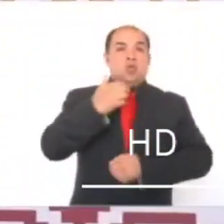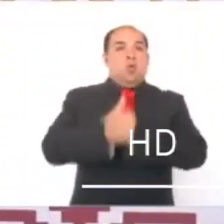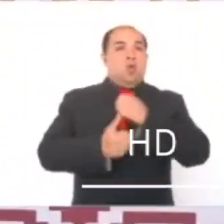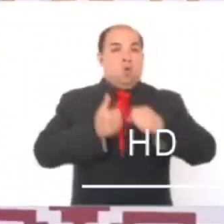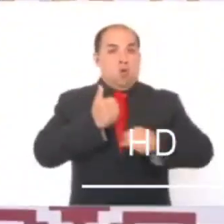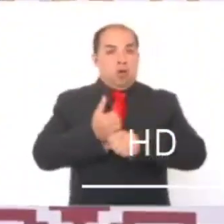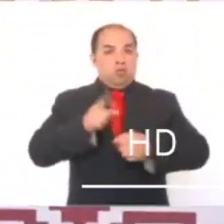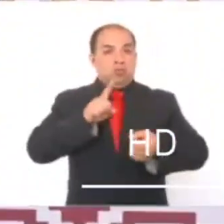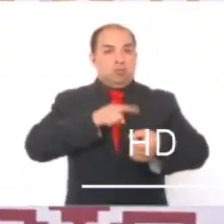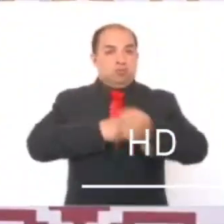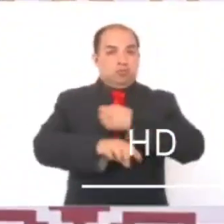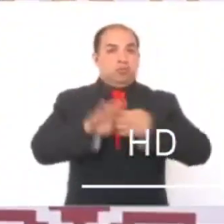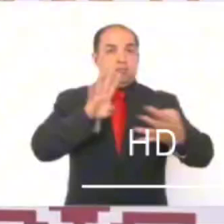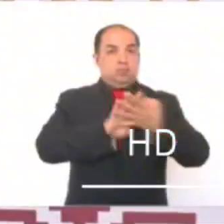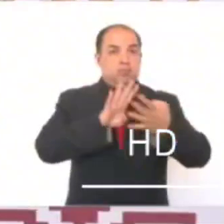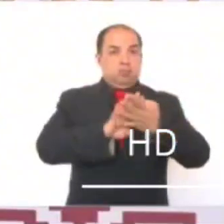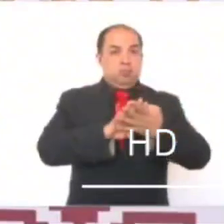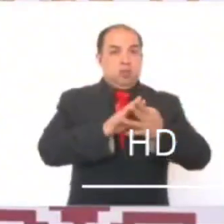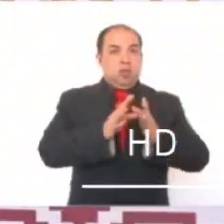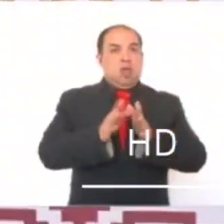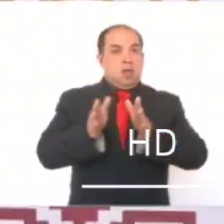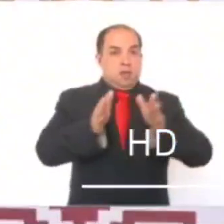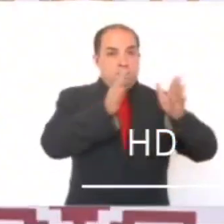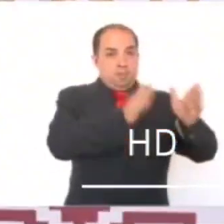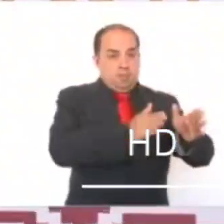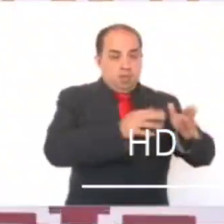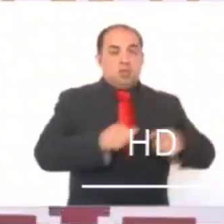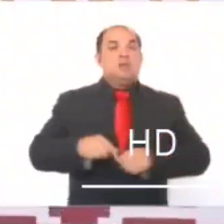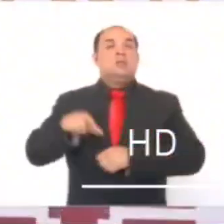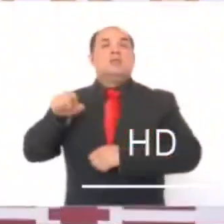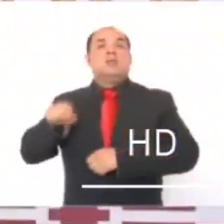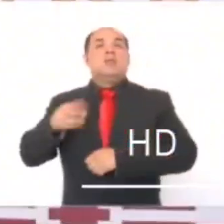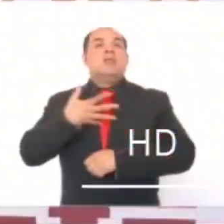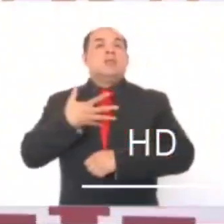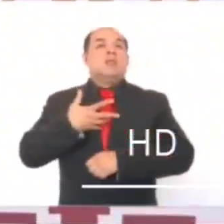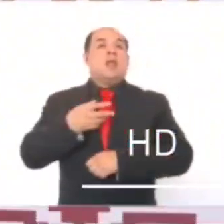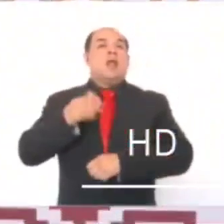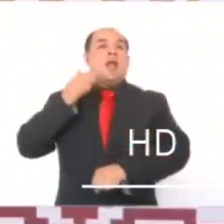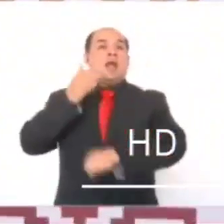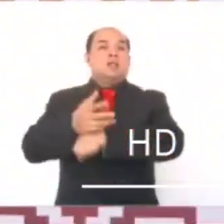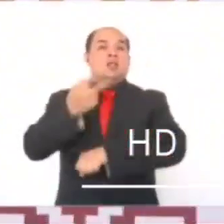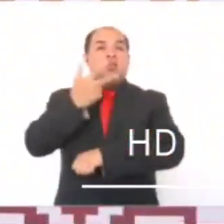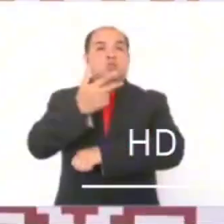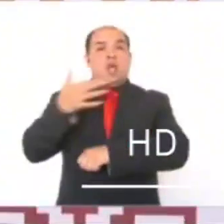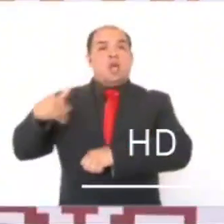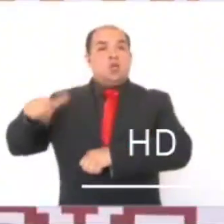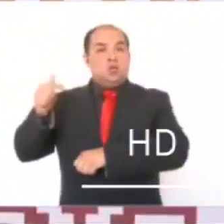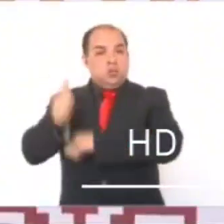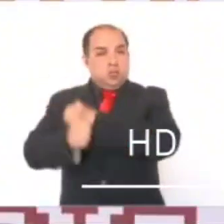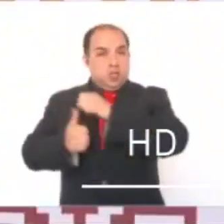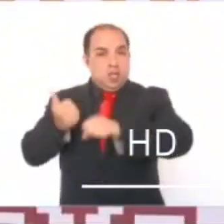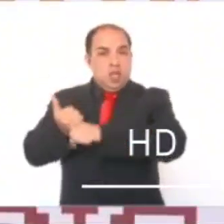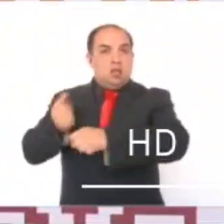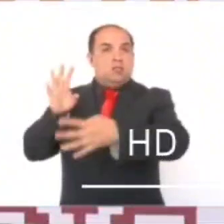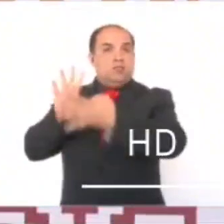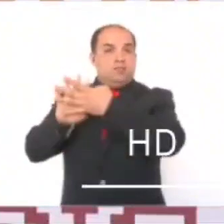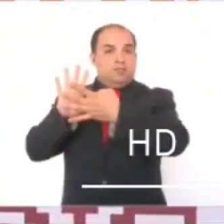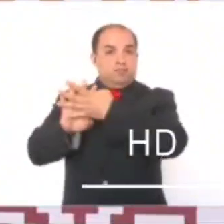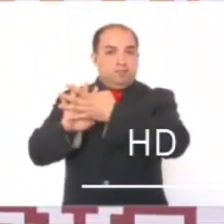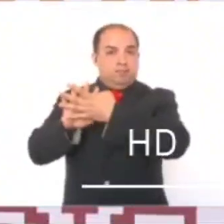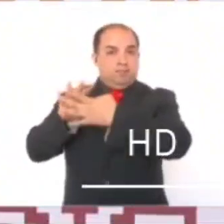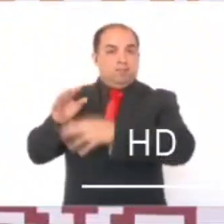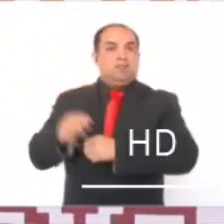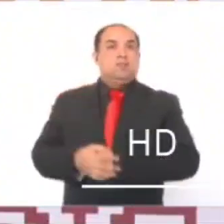prisión, pasamos a una sanción de 8 a 12 años de